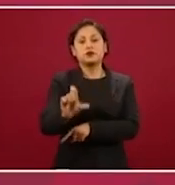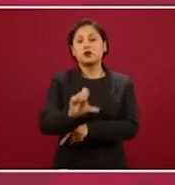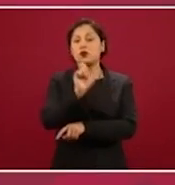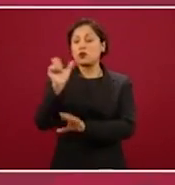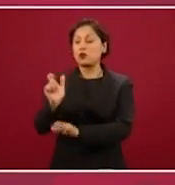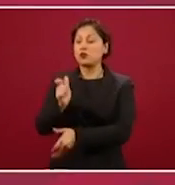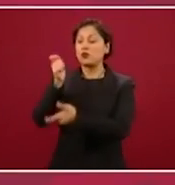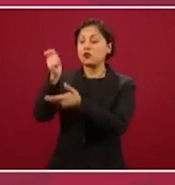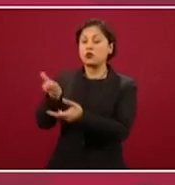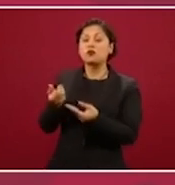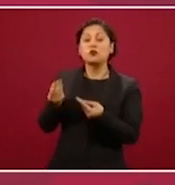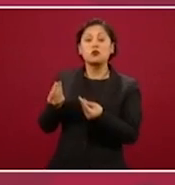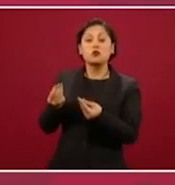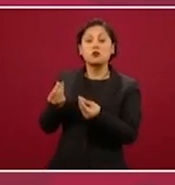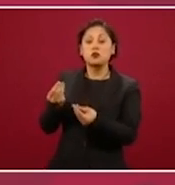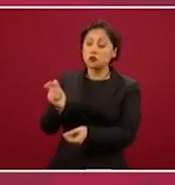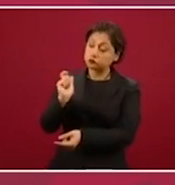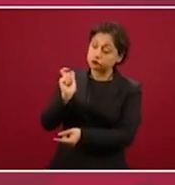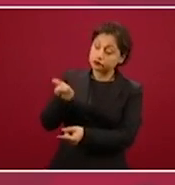dispersando en efectivo,